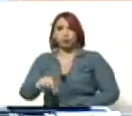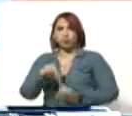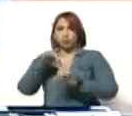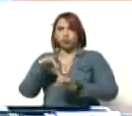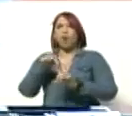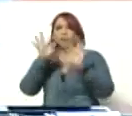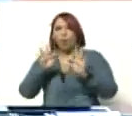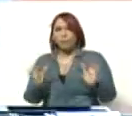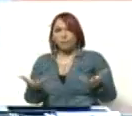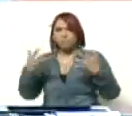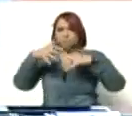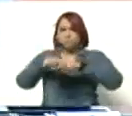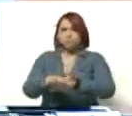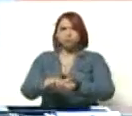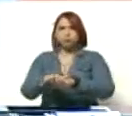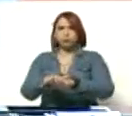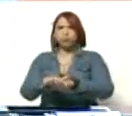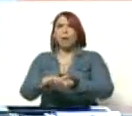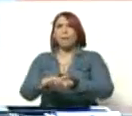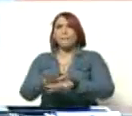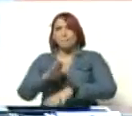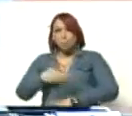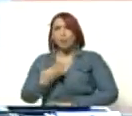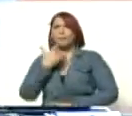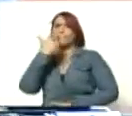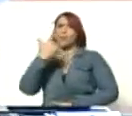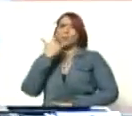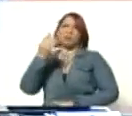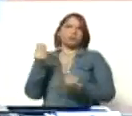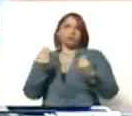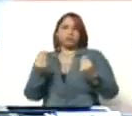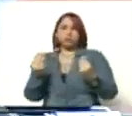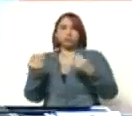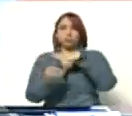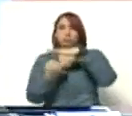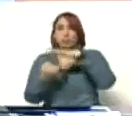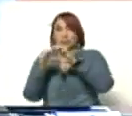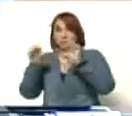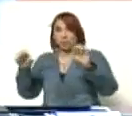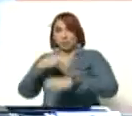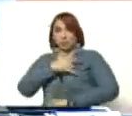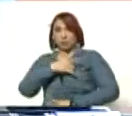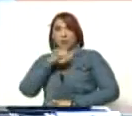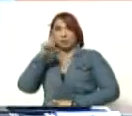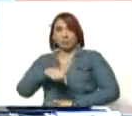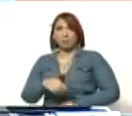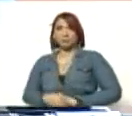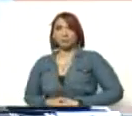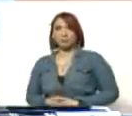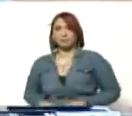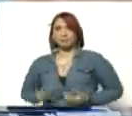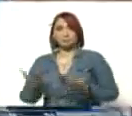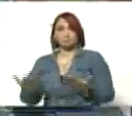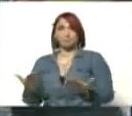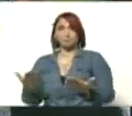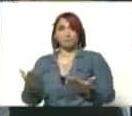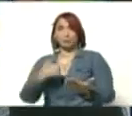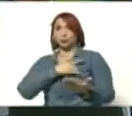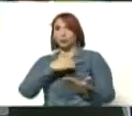conjunta entonces acercarnos como instituciones de educación universitaria y llevar la oferta académica